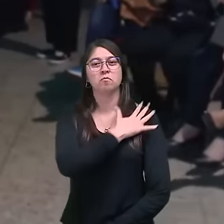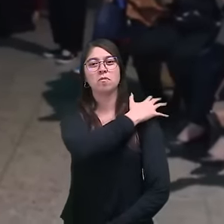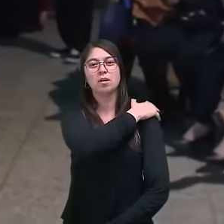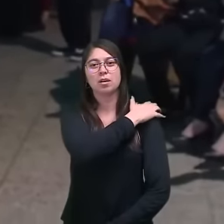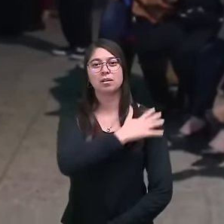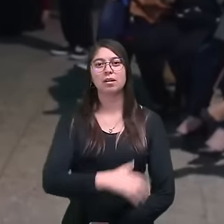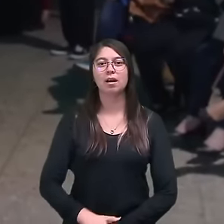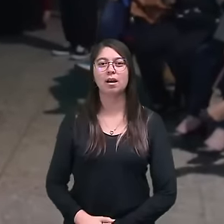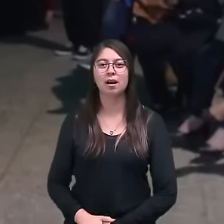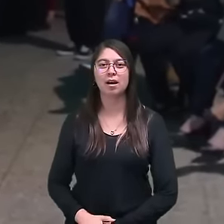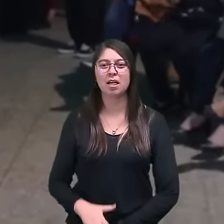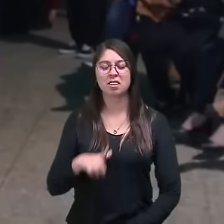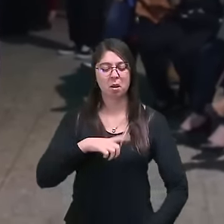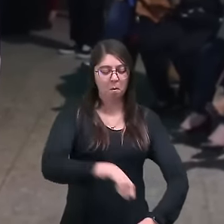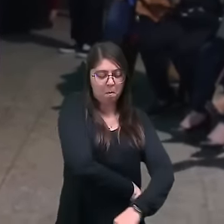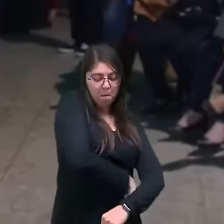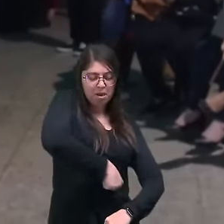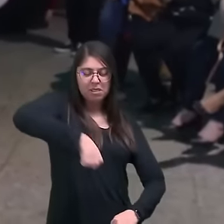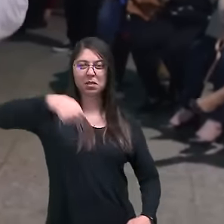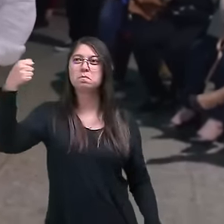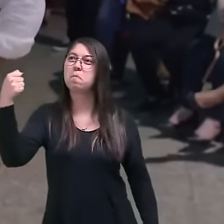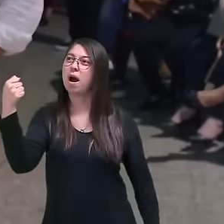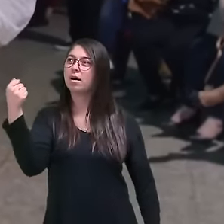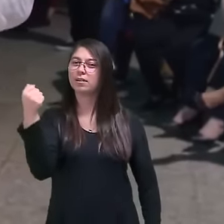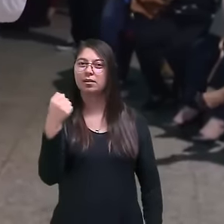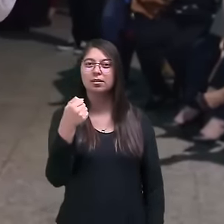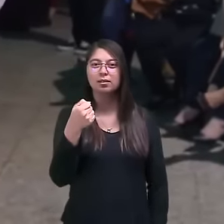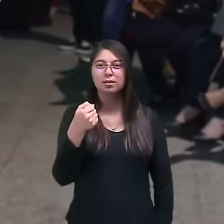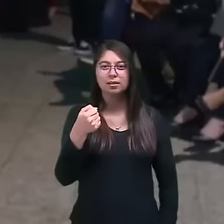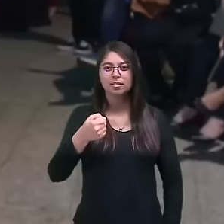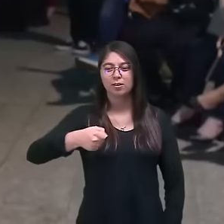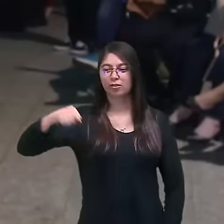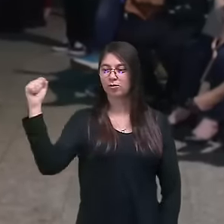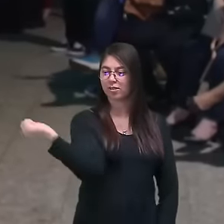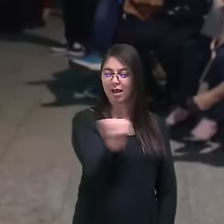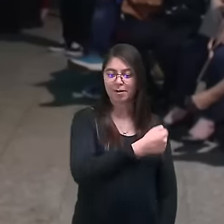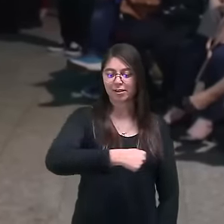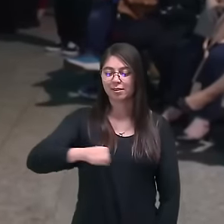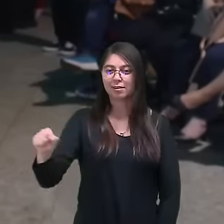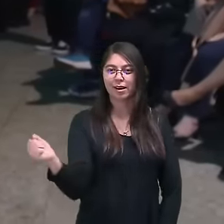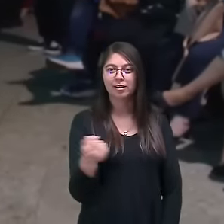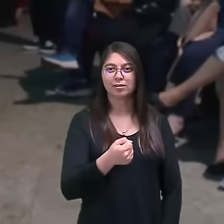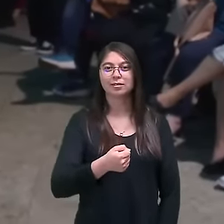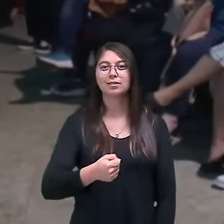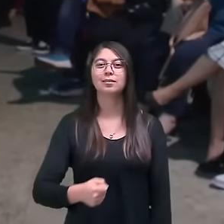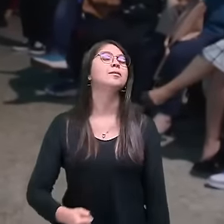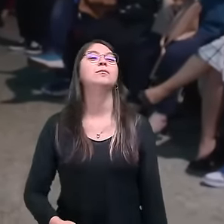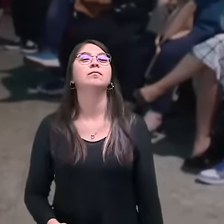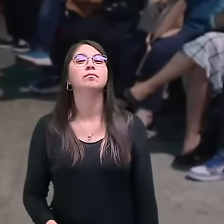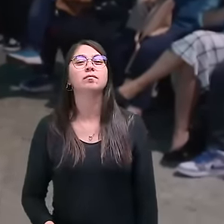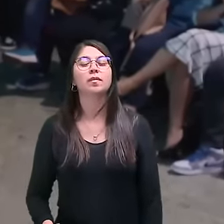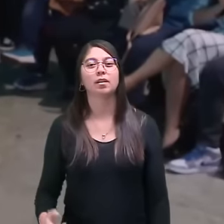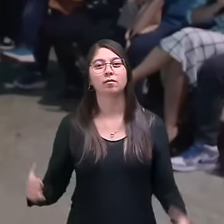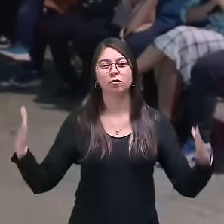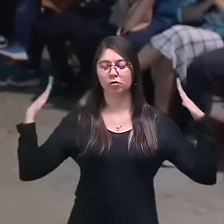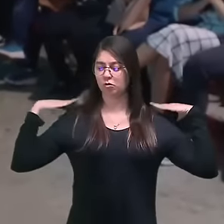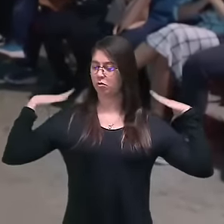Jesús, yo veo una espada como un sable. Veo patentes colocadas en tus hombros.